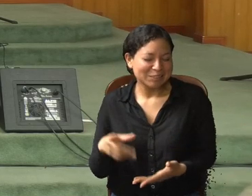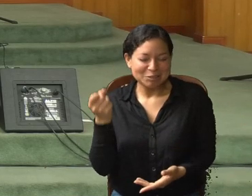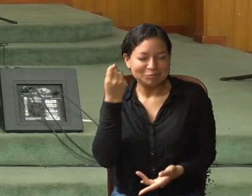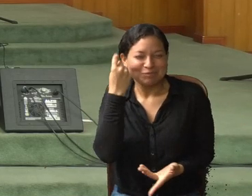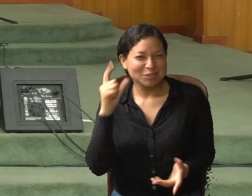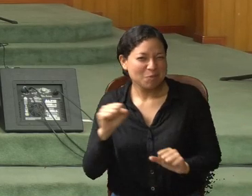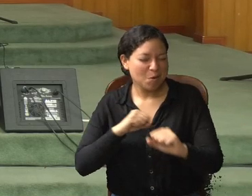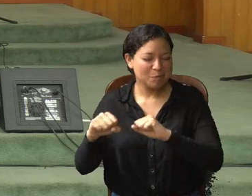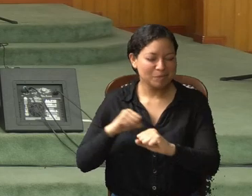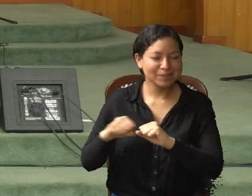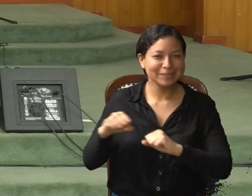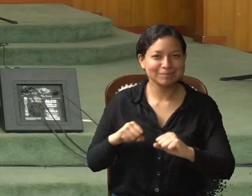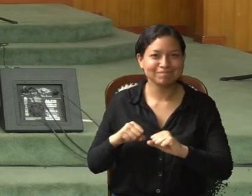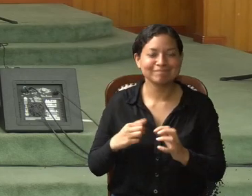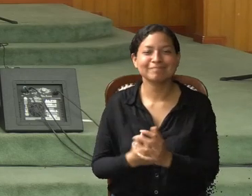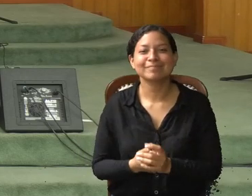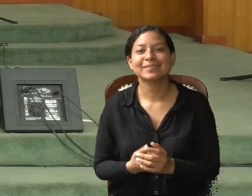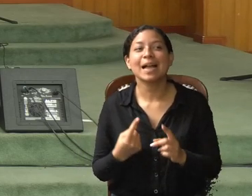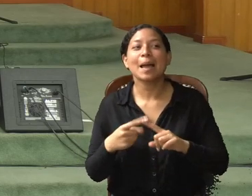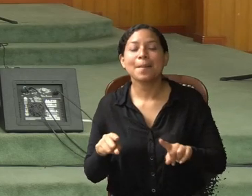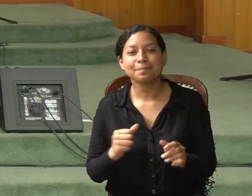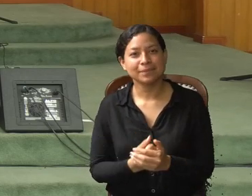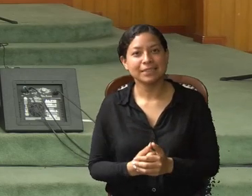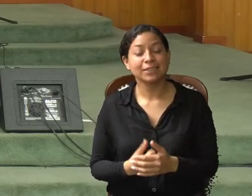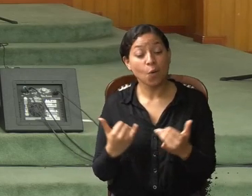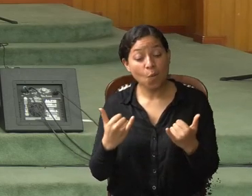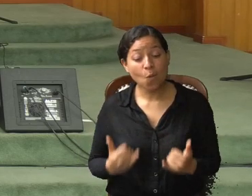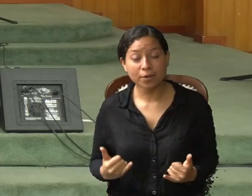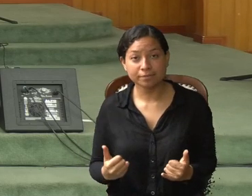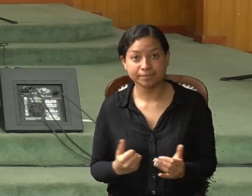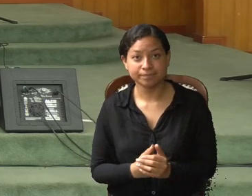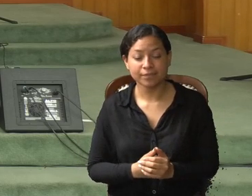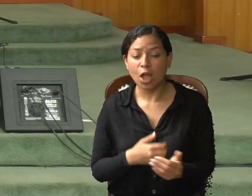tema específico y es el tema del que vamos a hablar hoy.